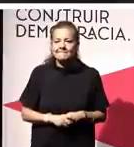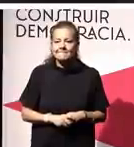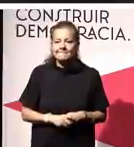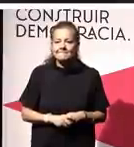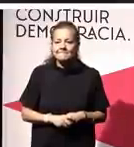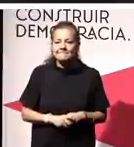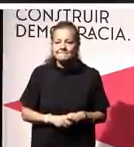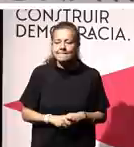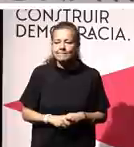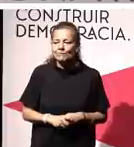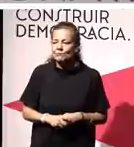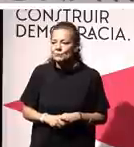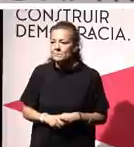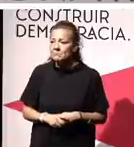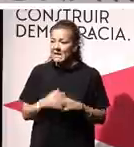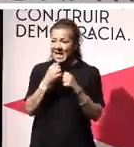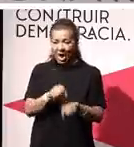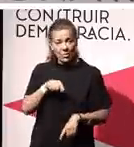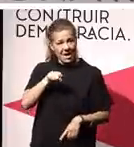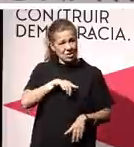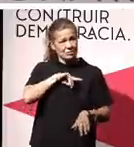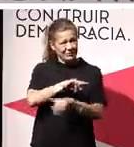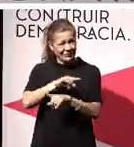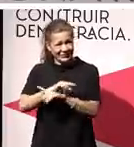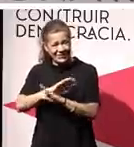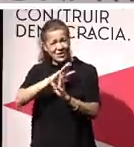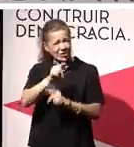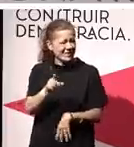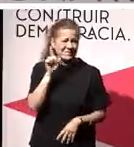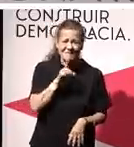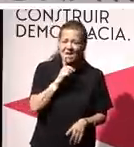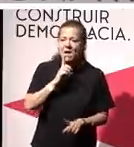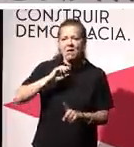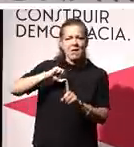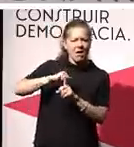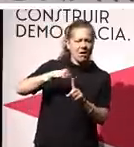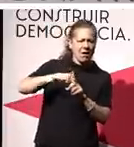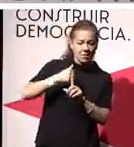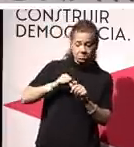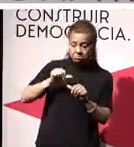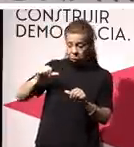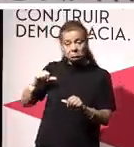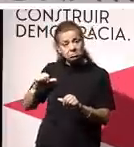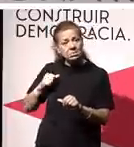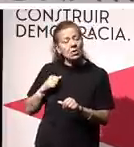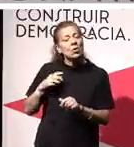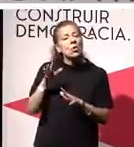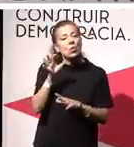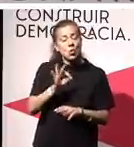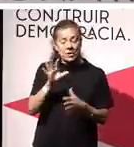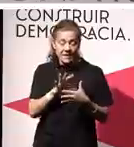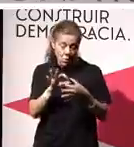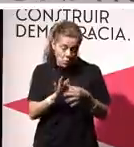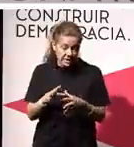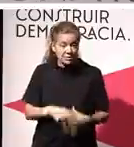Y a pesar de sus mentiras, de las fake news, del acoso que hemos recibido a lo largo de estos años, Unidas Podemos ha sido